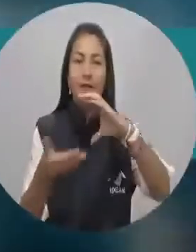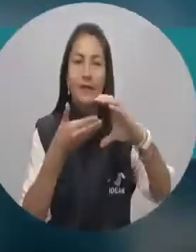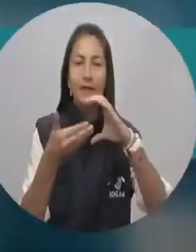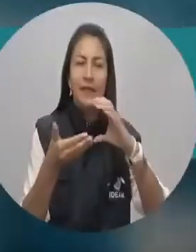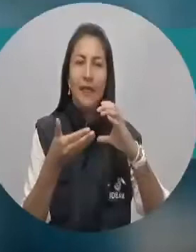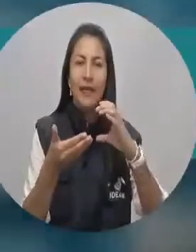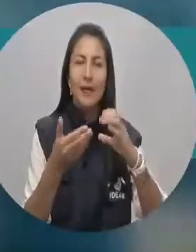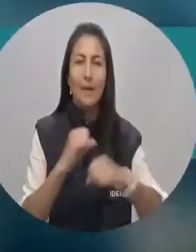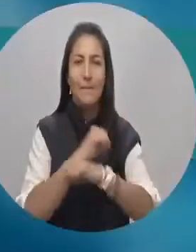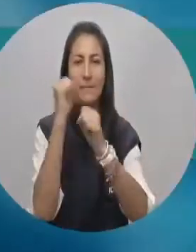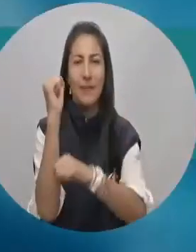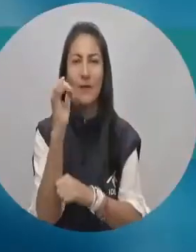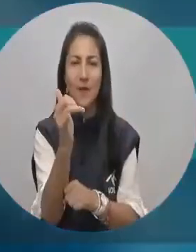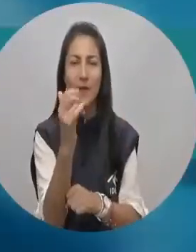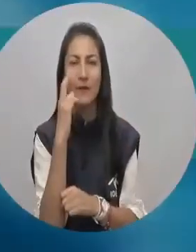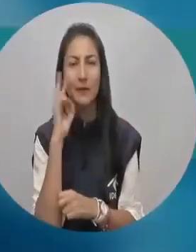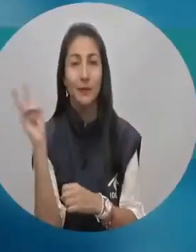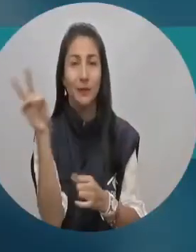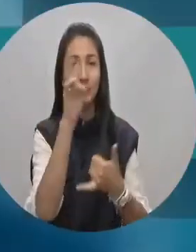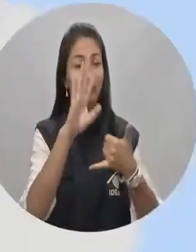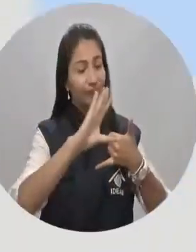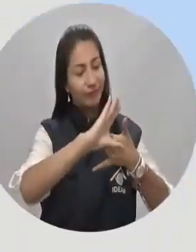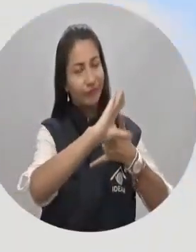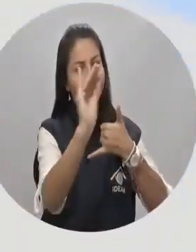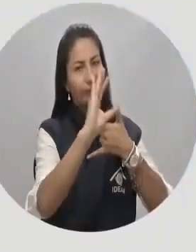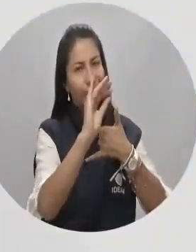Pronóstico del tiempo para la mañana del jueves.